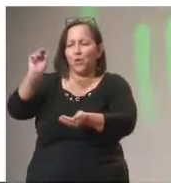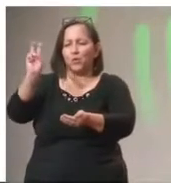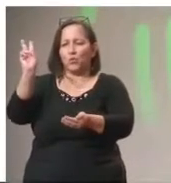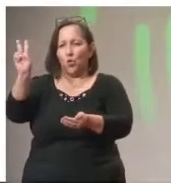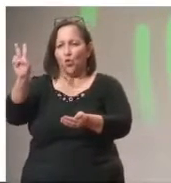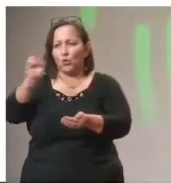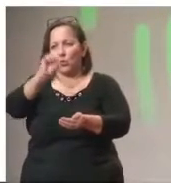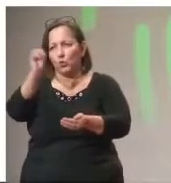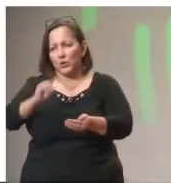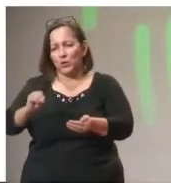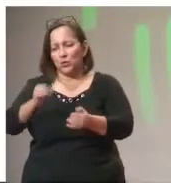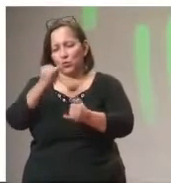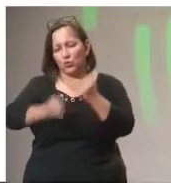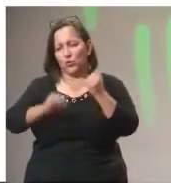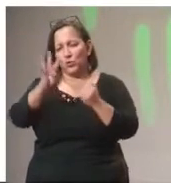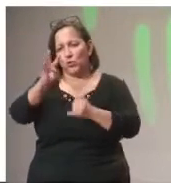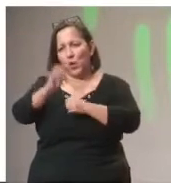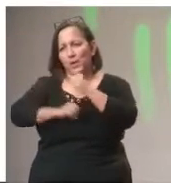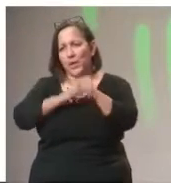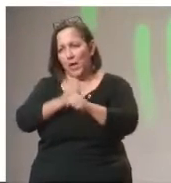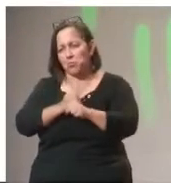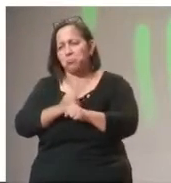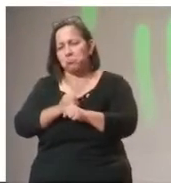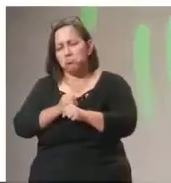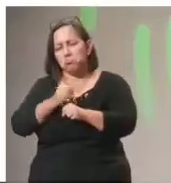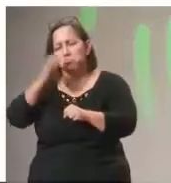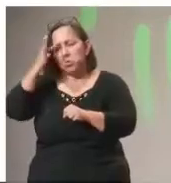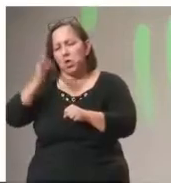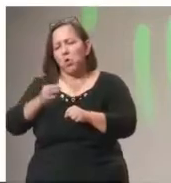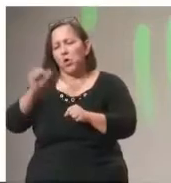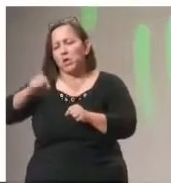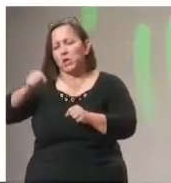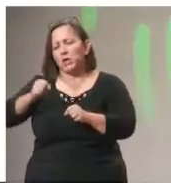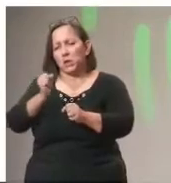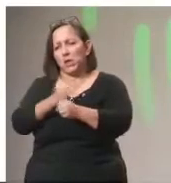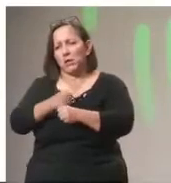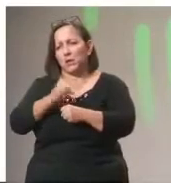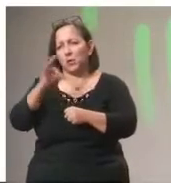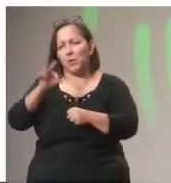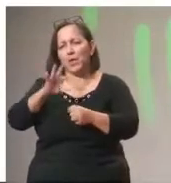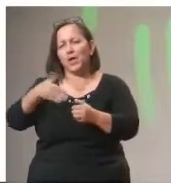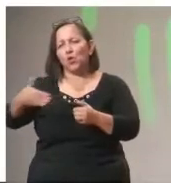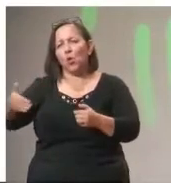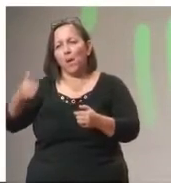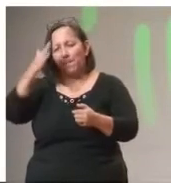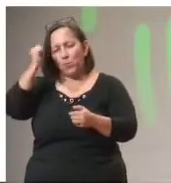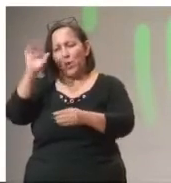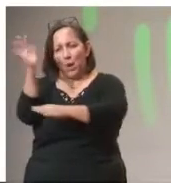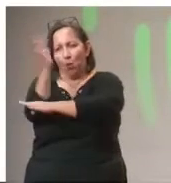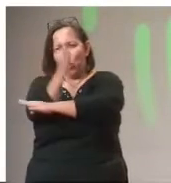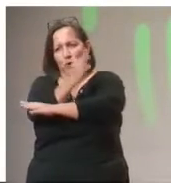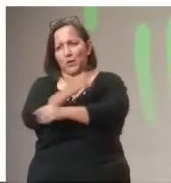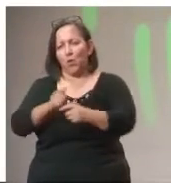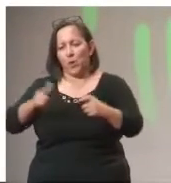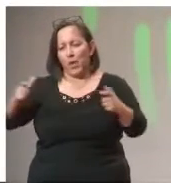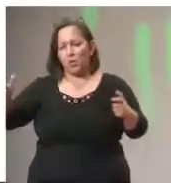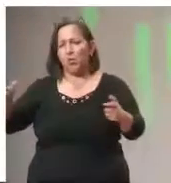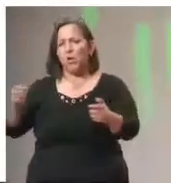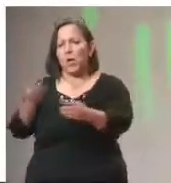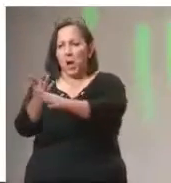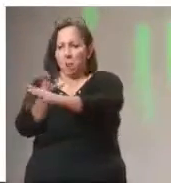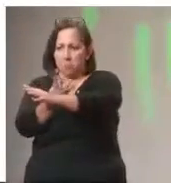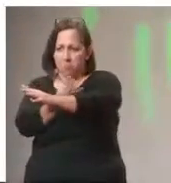años. Entonces, las cosas se están haciendo bien en la parte alta, de alguna manera, porque el bosque está aumentando. El pasto se ha mantenido